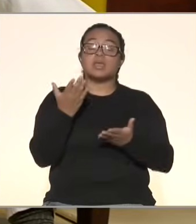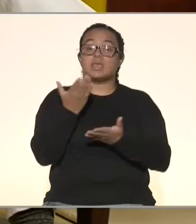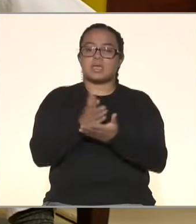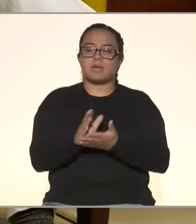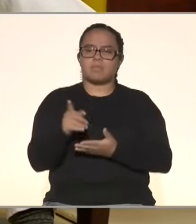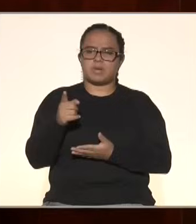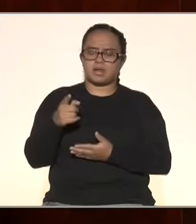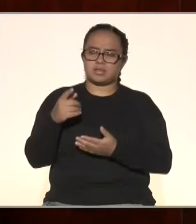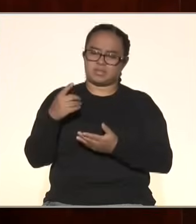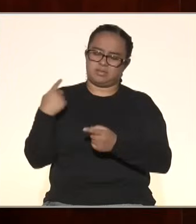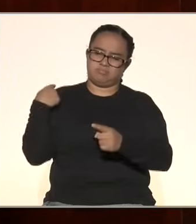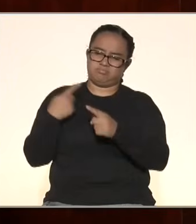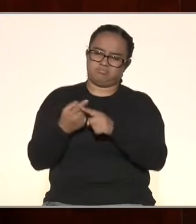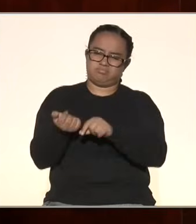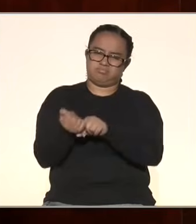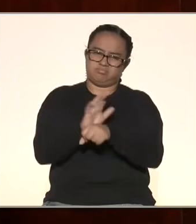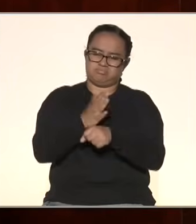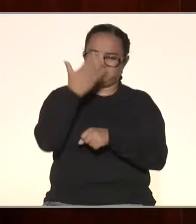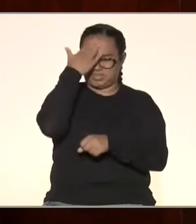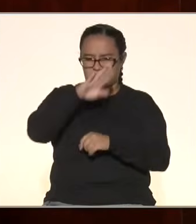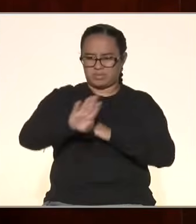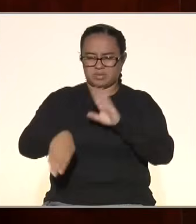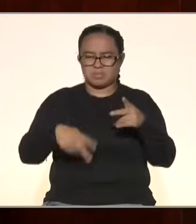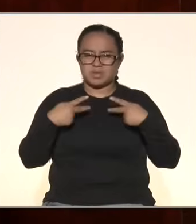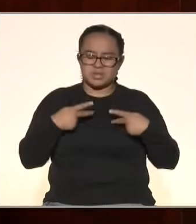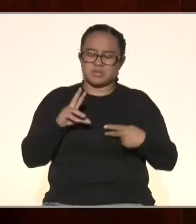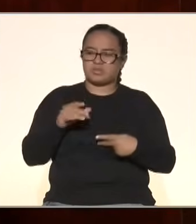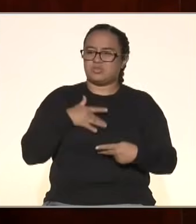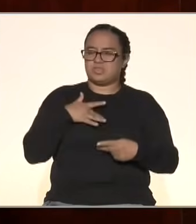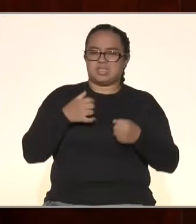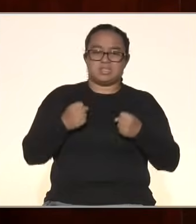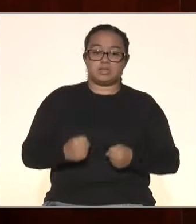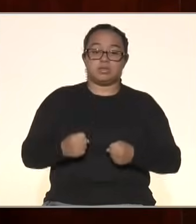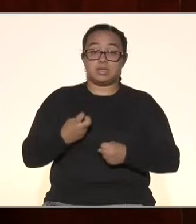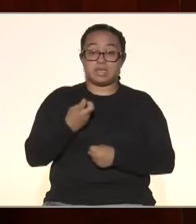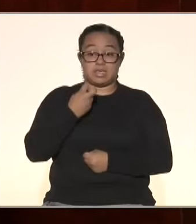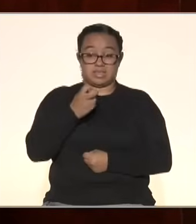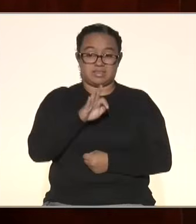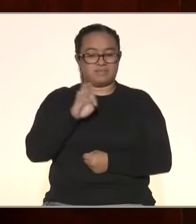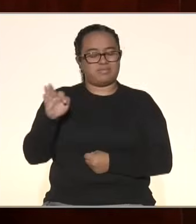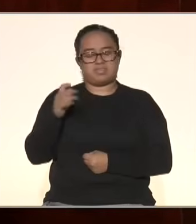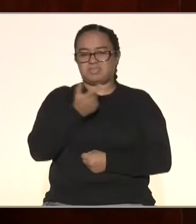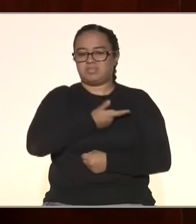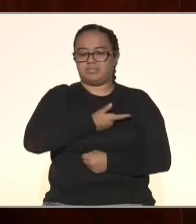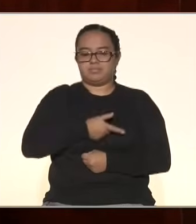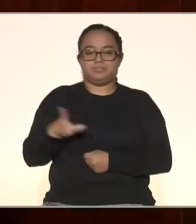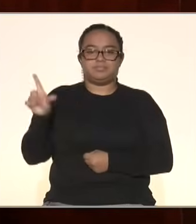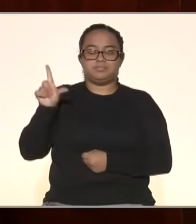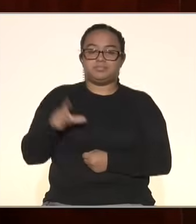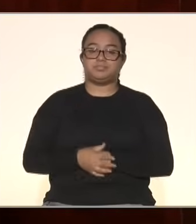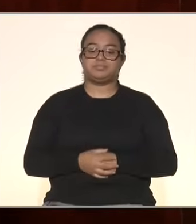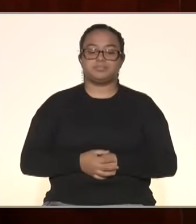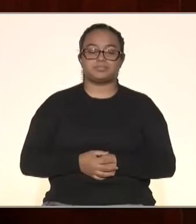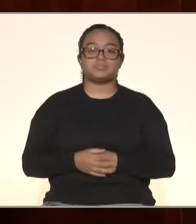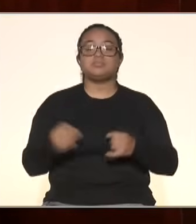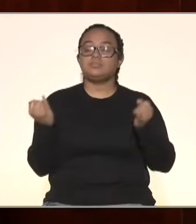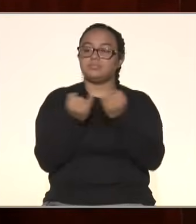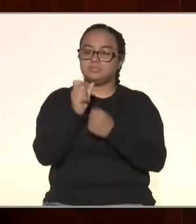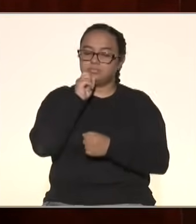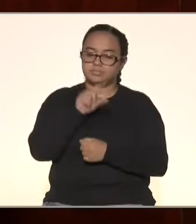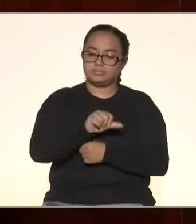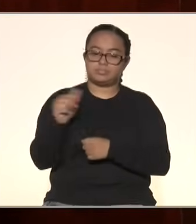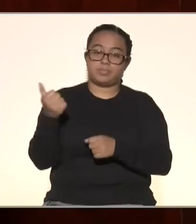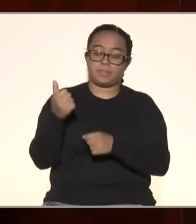inseguridad y las muertes que hubo a causa de la pandemia, pues que es una época que la verdad a él le desagrada muchísimo. También